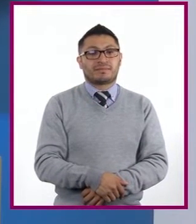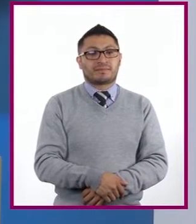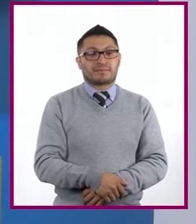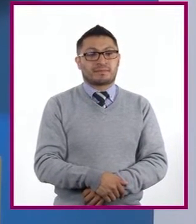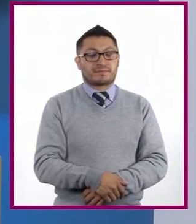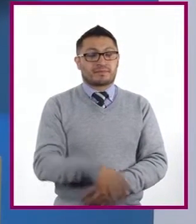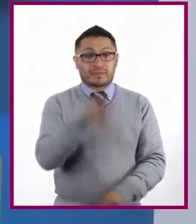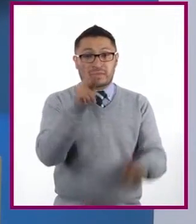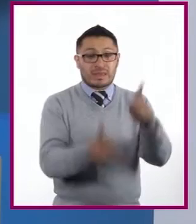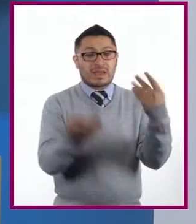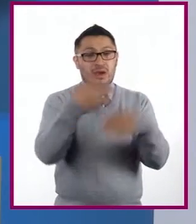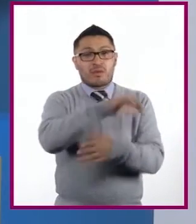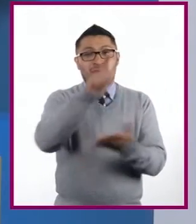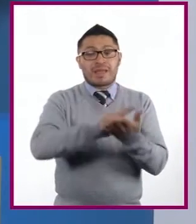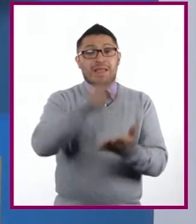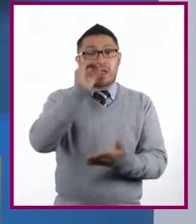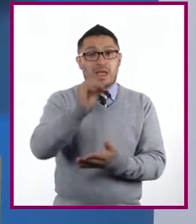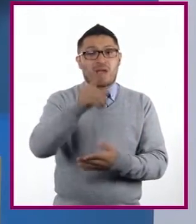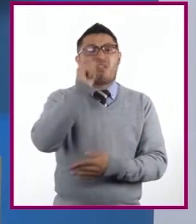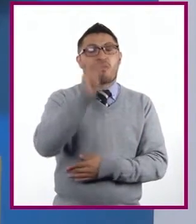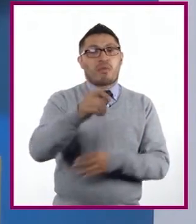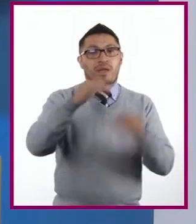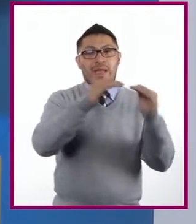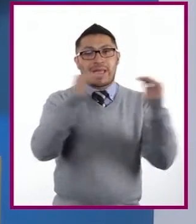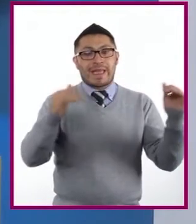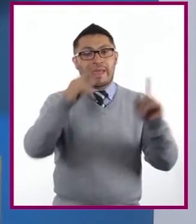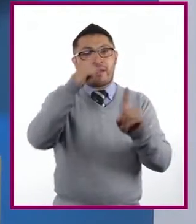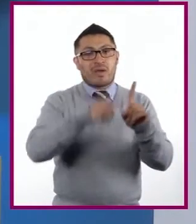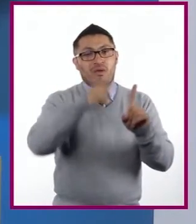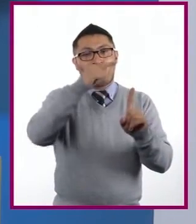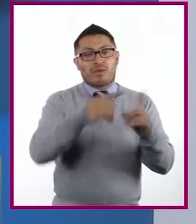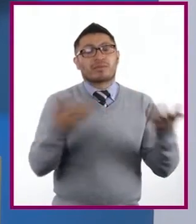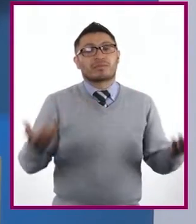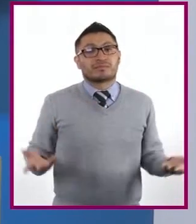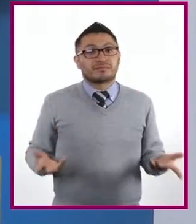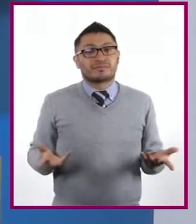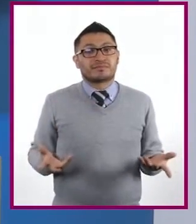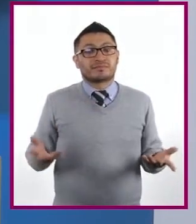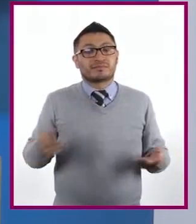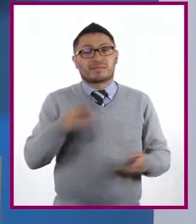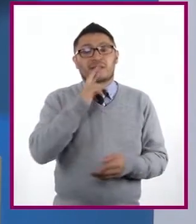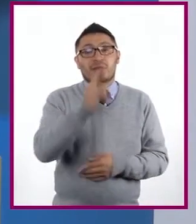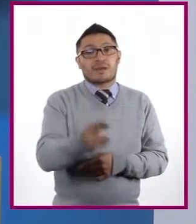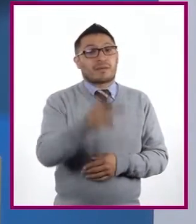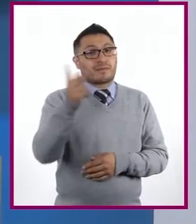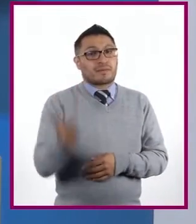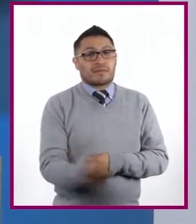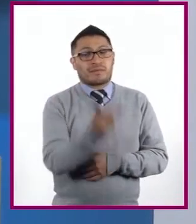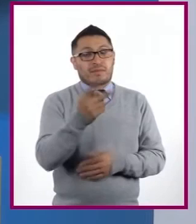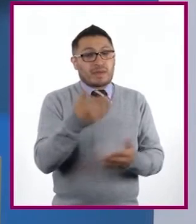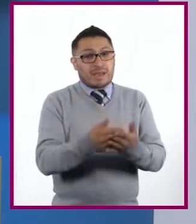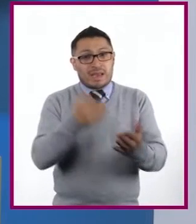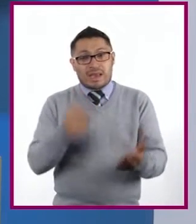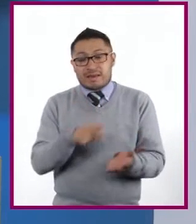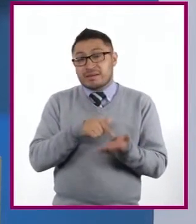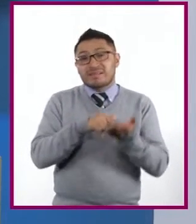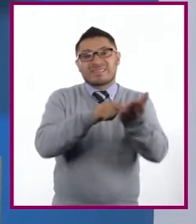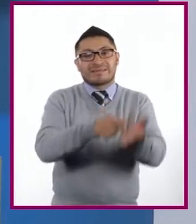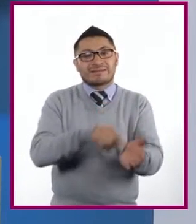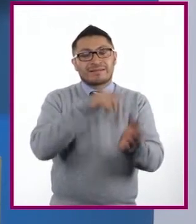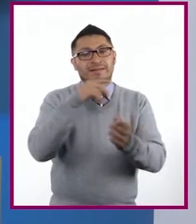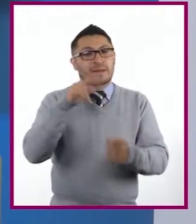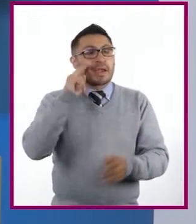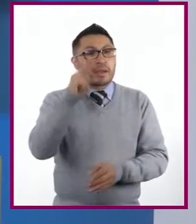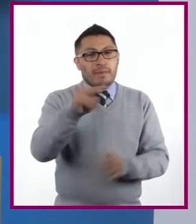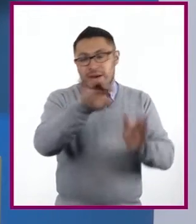Y hablando de la ley cero, ¿qué es el equilibrio térmico, maestro? Para contestar tu pregunta, primero te propongo que veamos